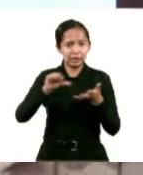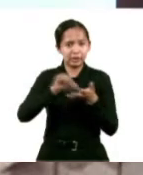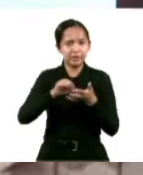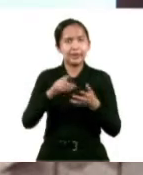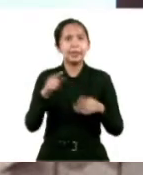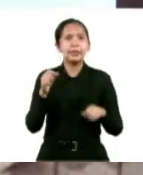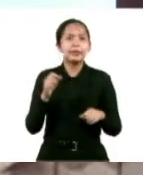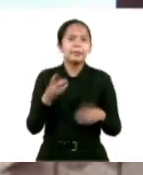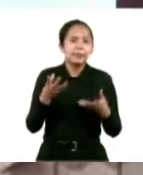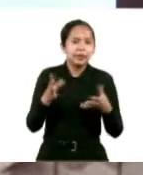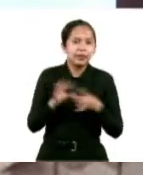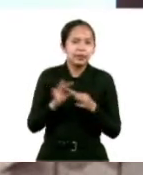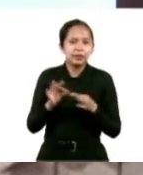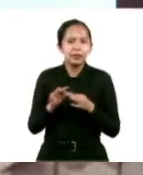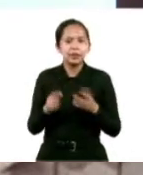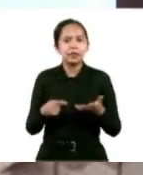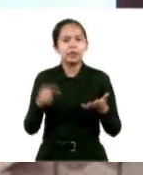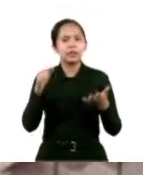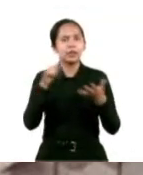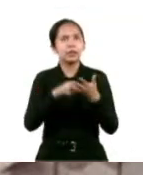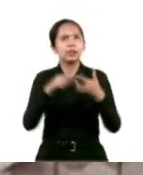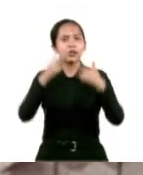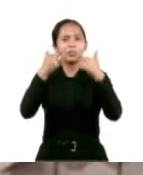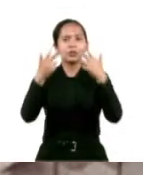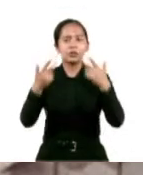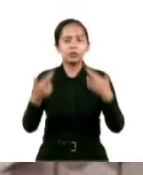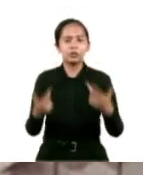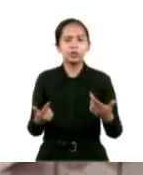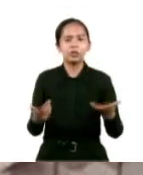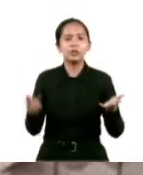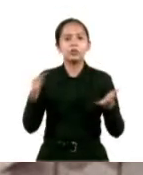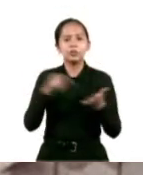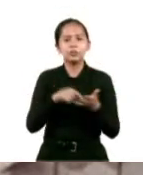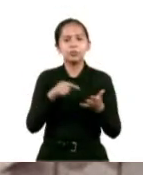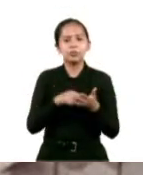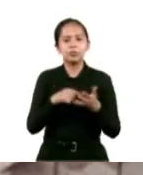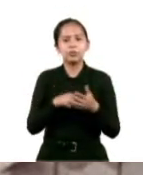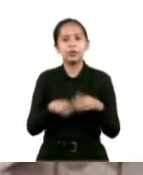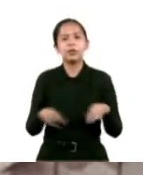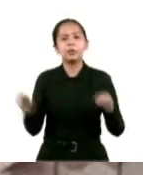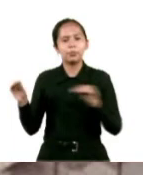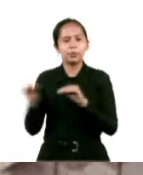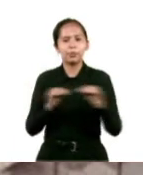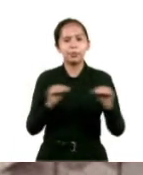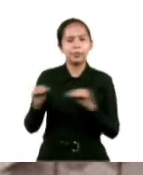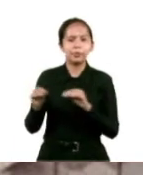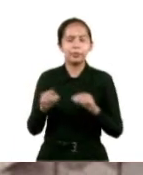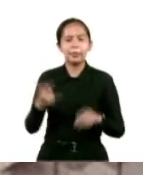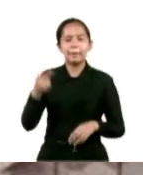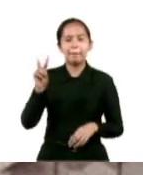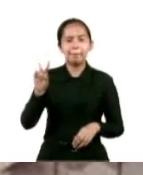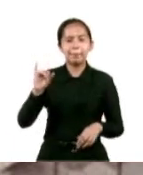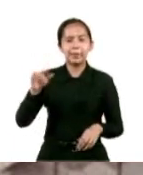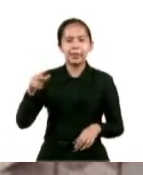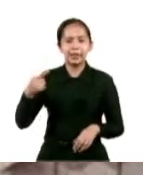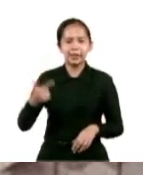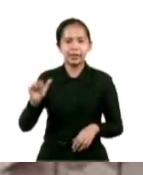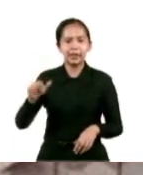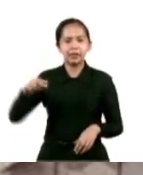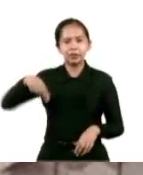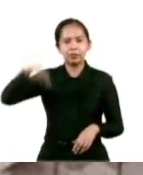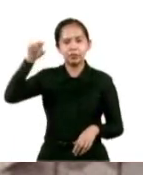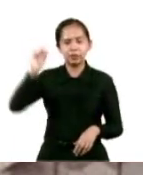indican que las condiciones que llevaron al colapso están relacionadas con el movimiento lateral de la viga sur y posiblemente de la viga